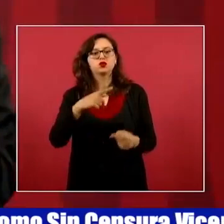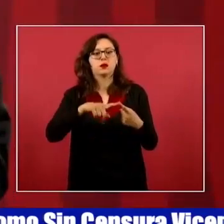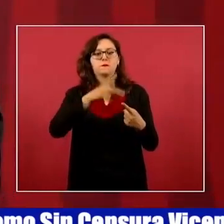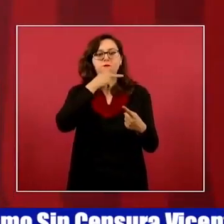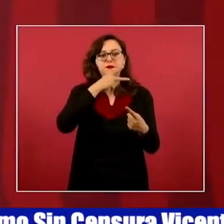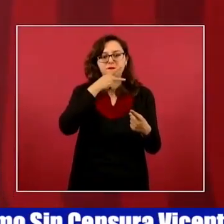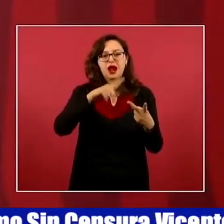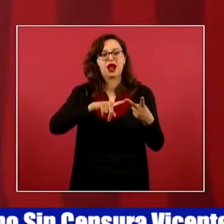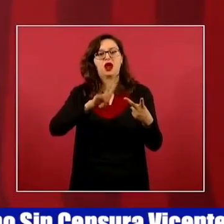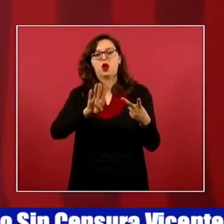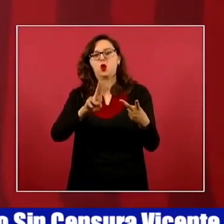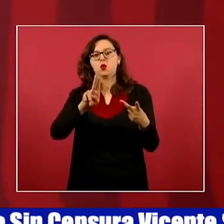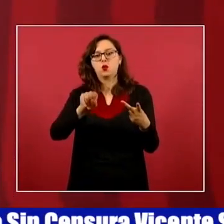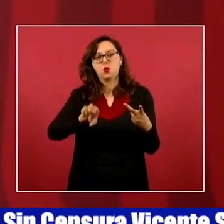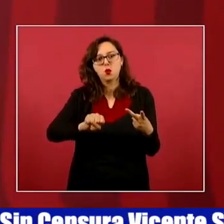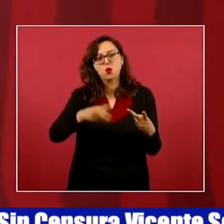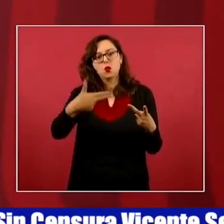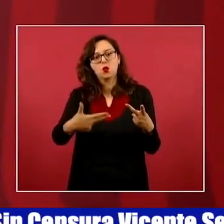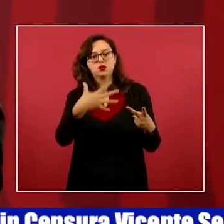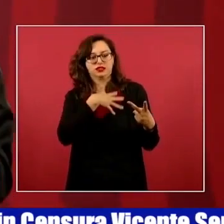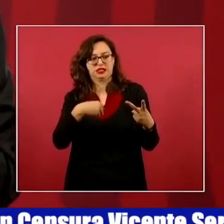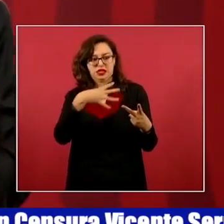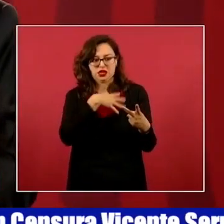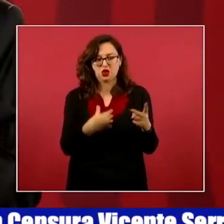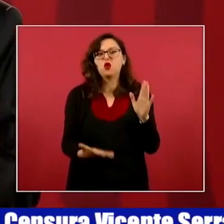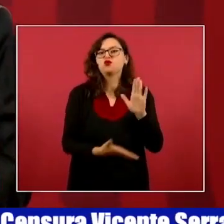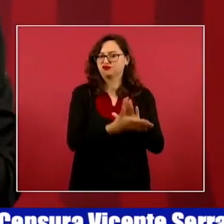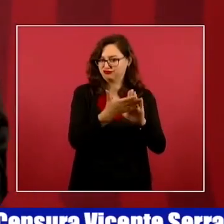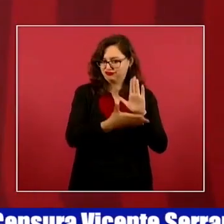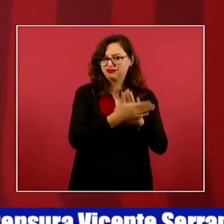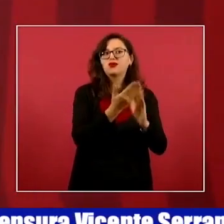hizo muro Clinton,